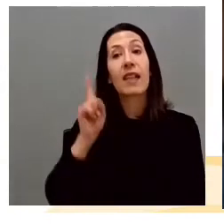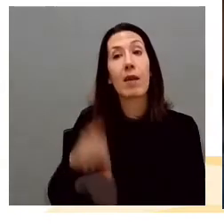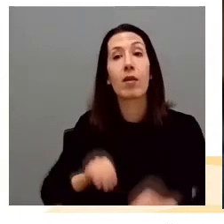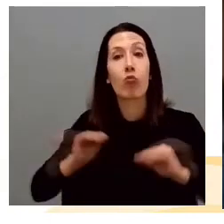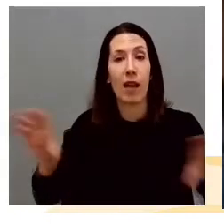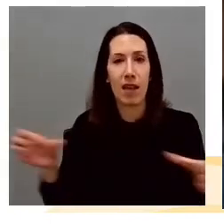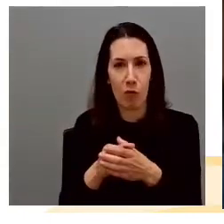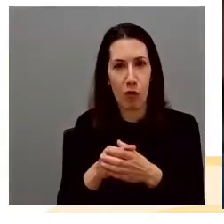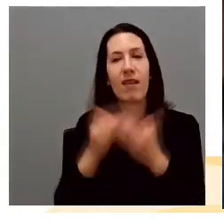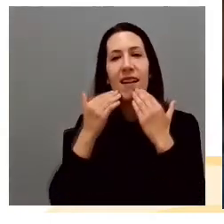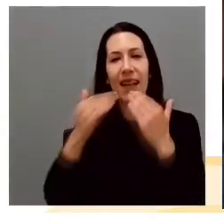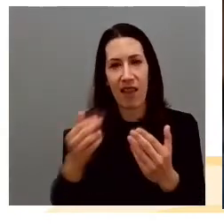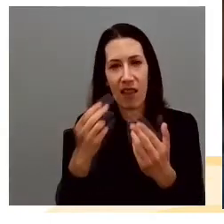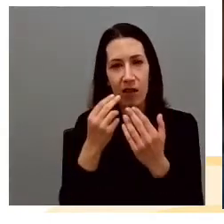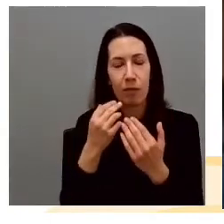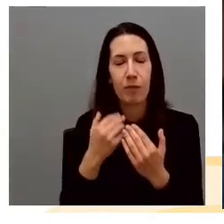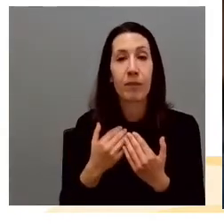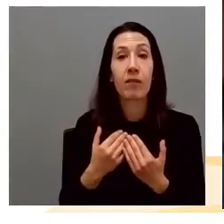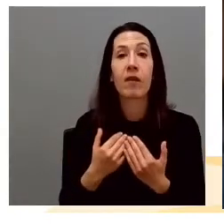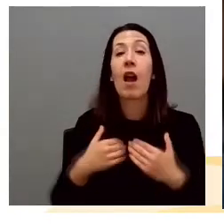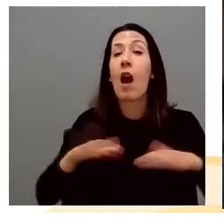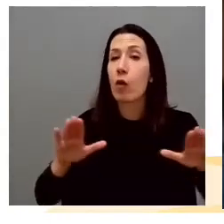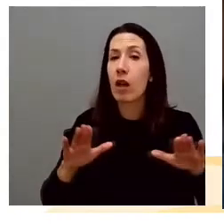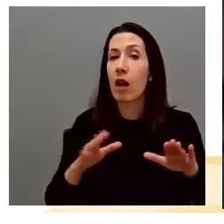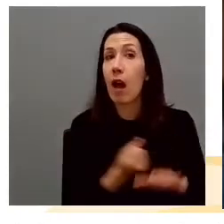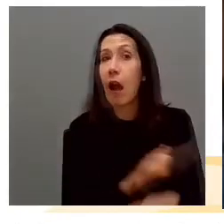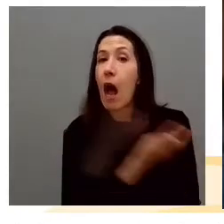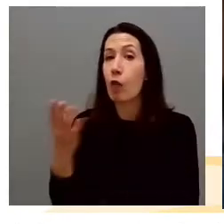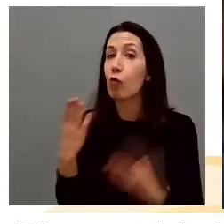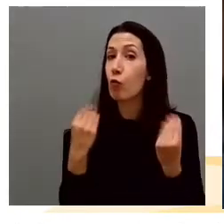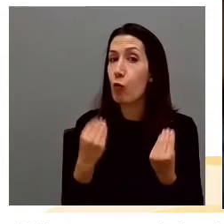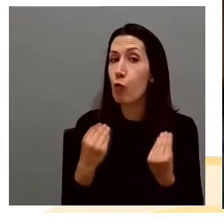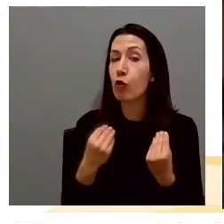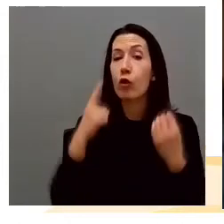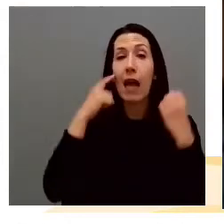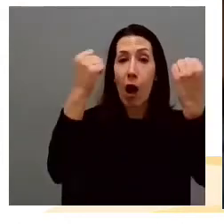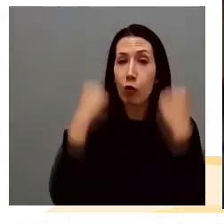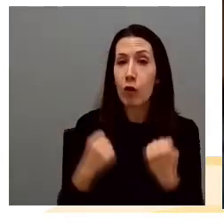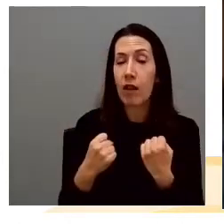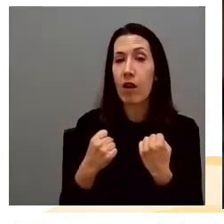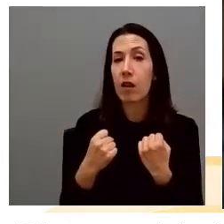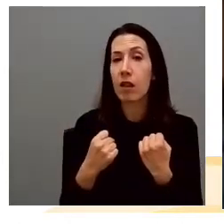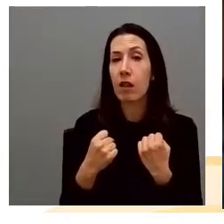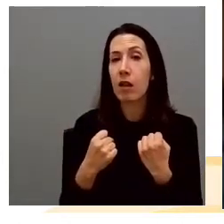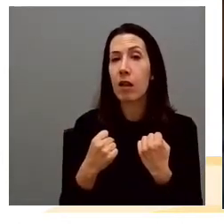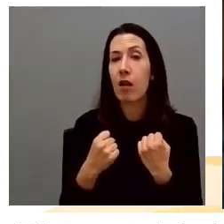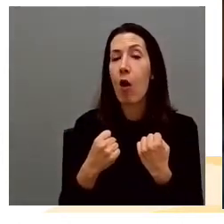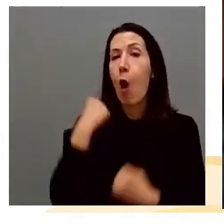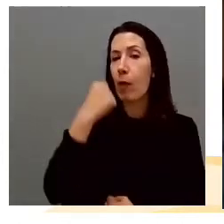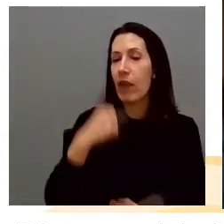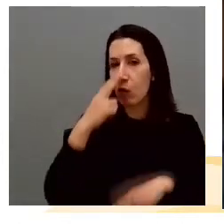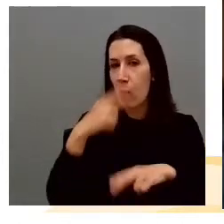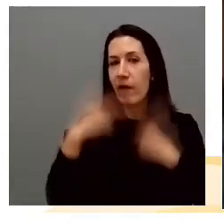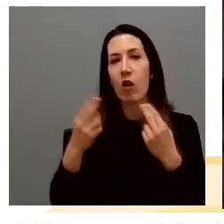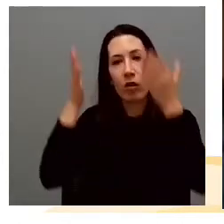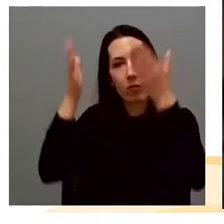equipo, que al contrario de muchos poderes públicos y de muchas autoridades, es una honrosa excepción en que sí han